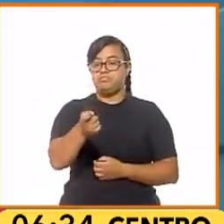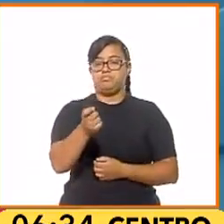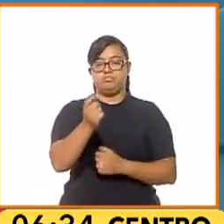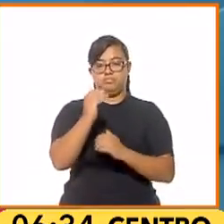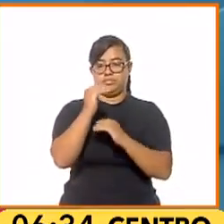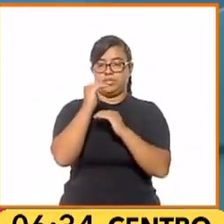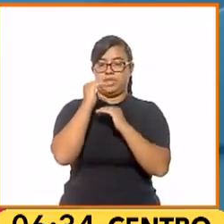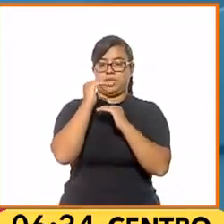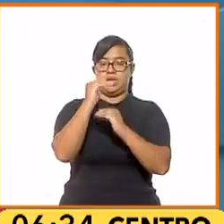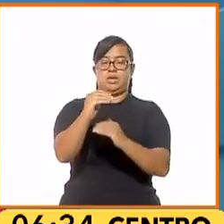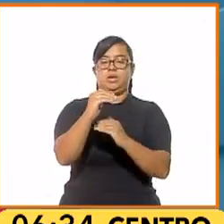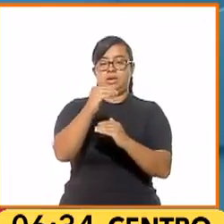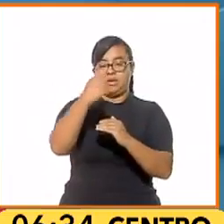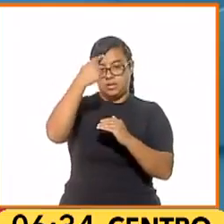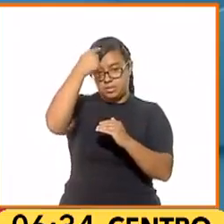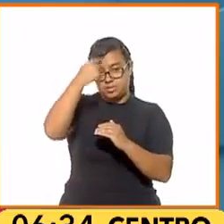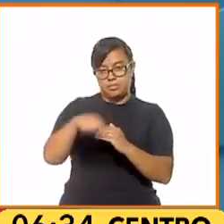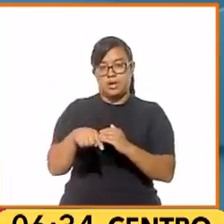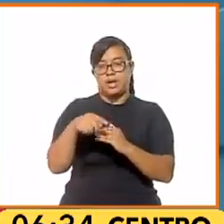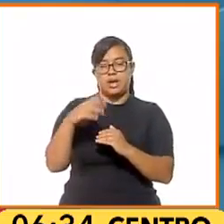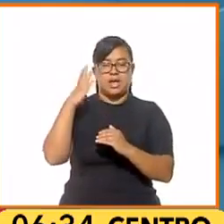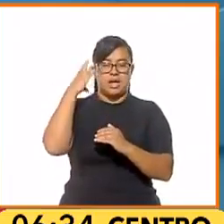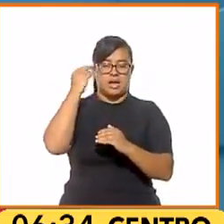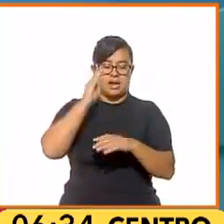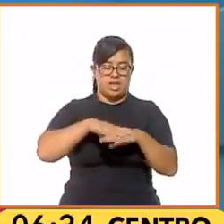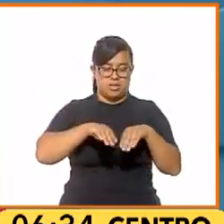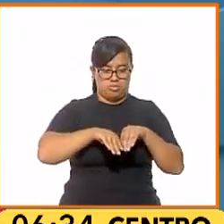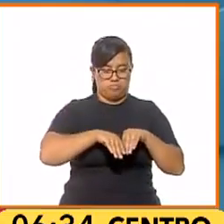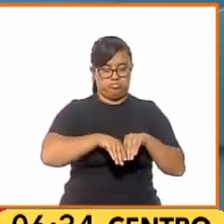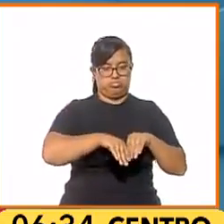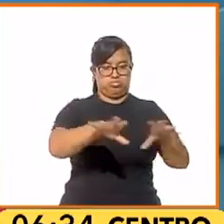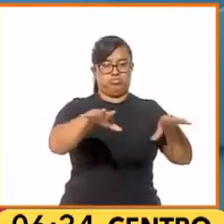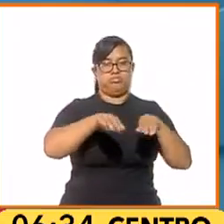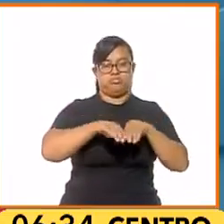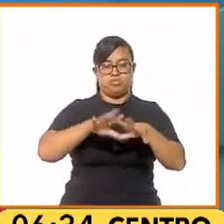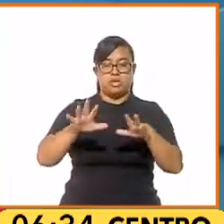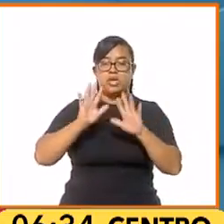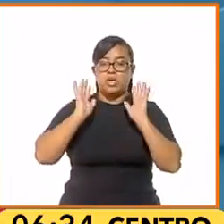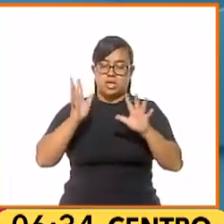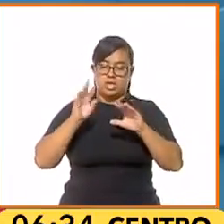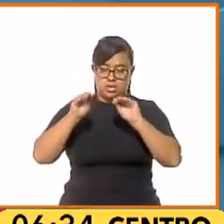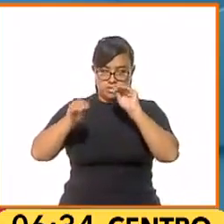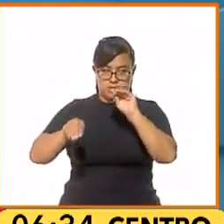límites al ejercicio de la radiodifusión y que ya estaban contenidos